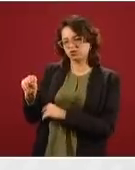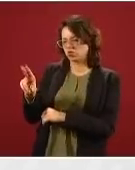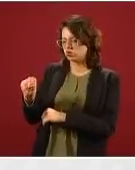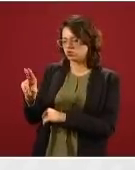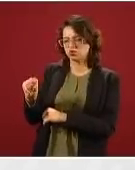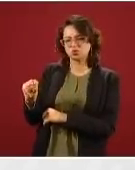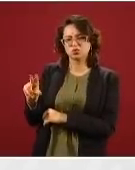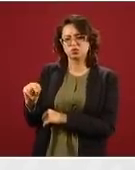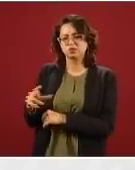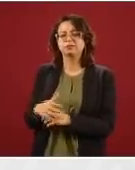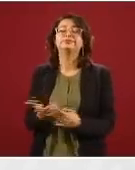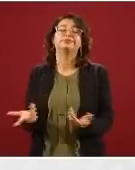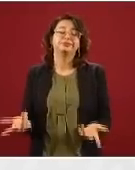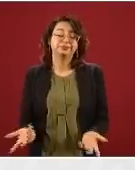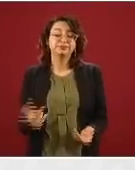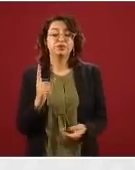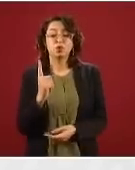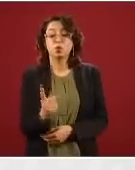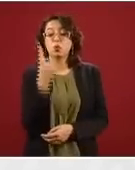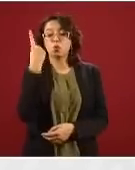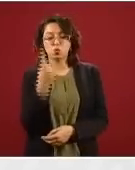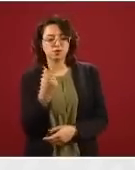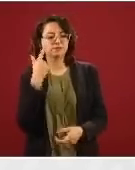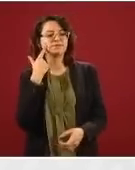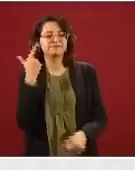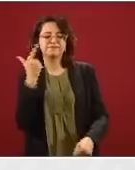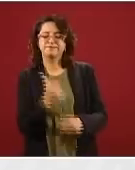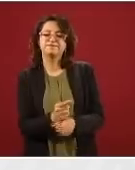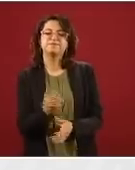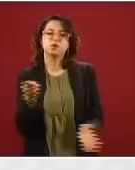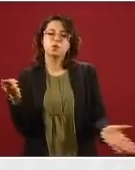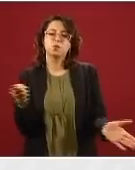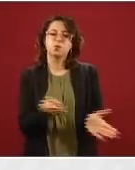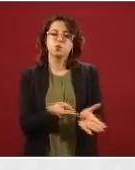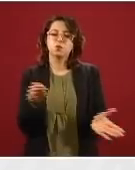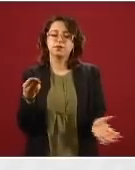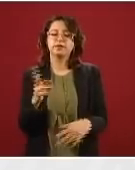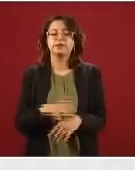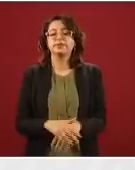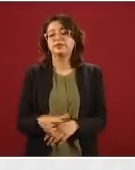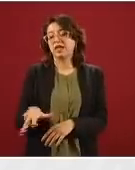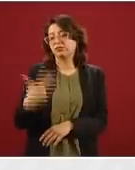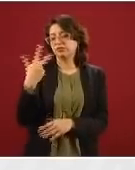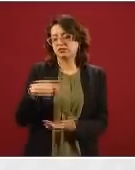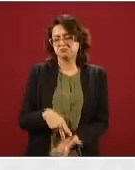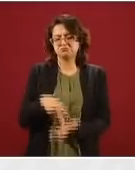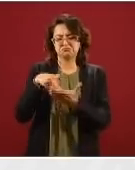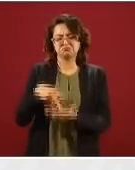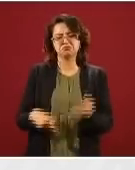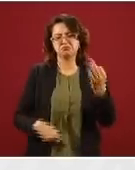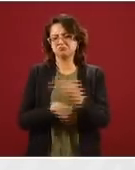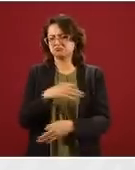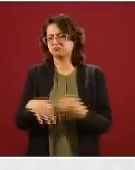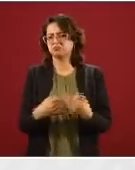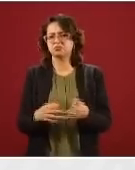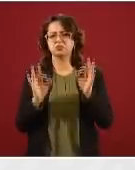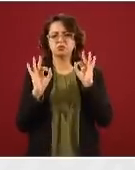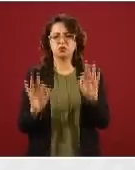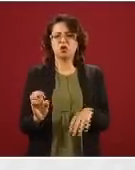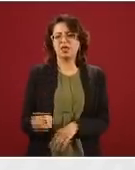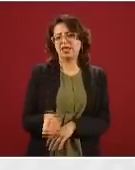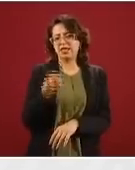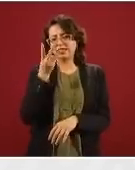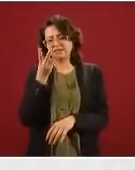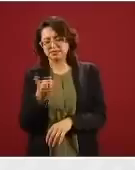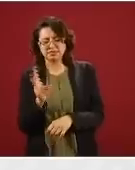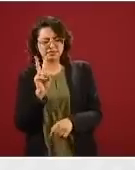y una que resultó con infracciones. De 13 básculas, todas salieron bien. De 3 vehículos verificados,